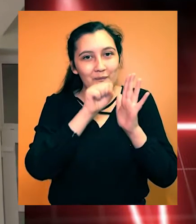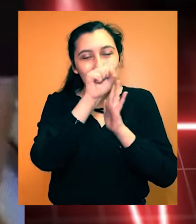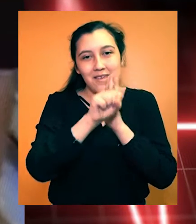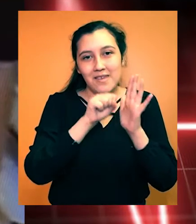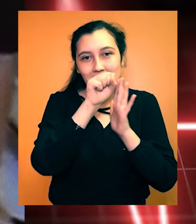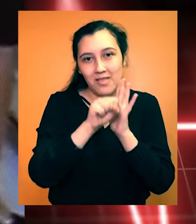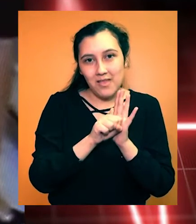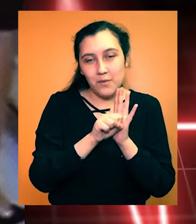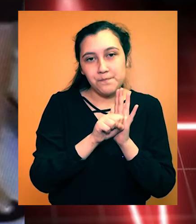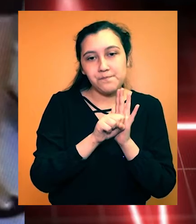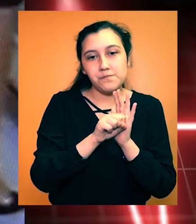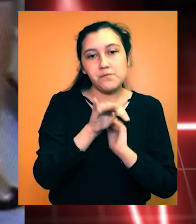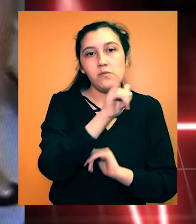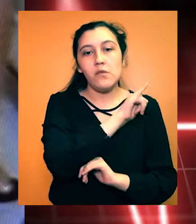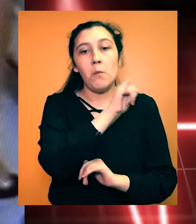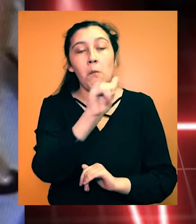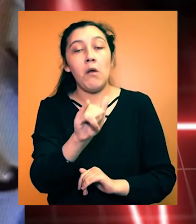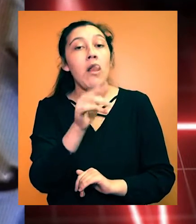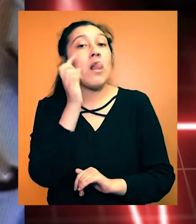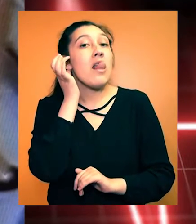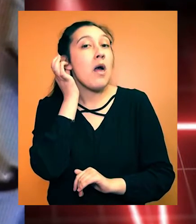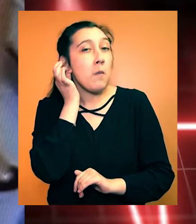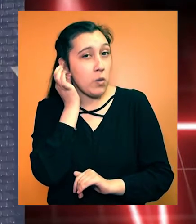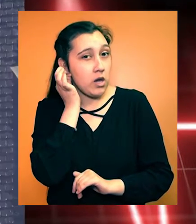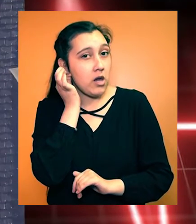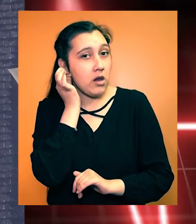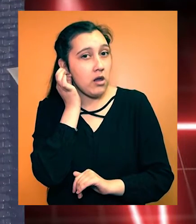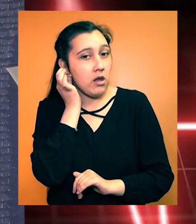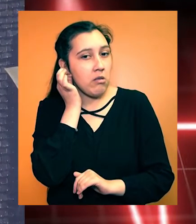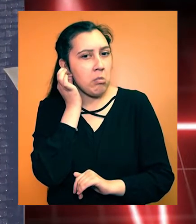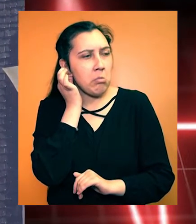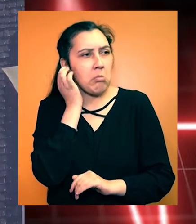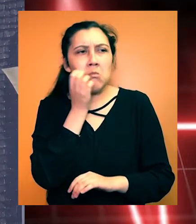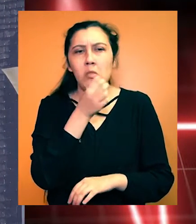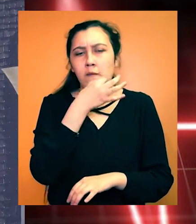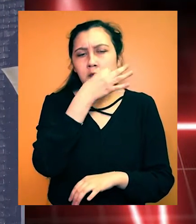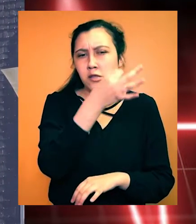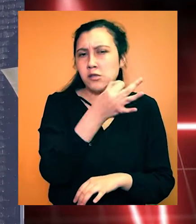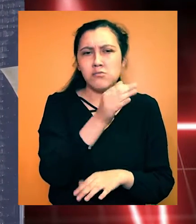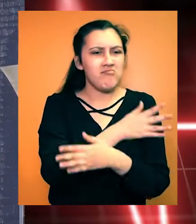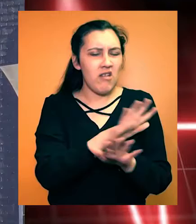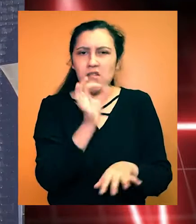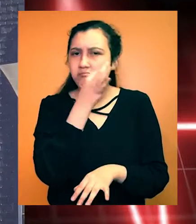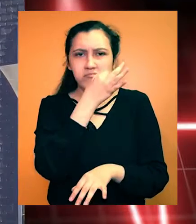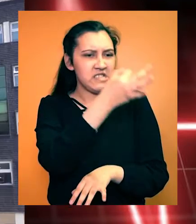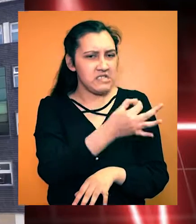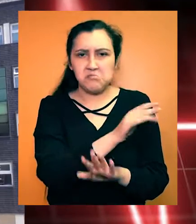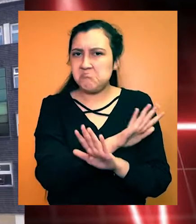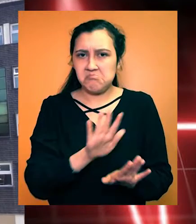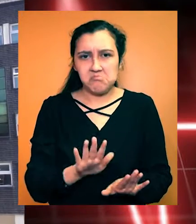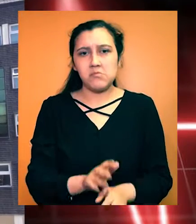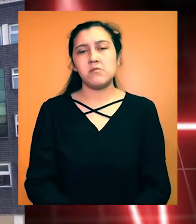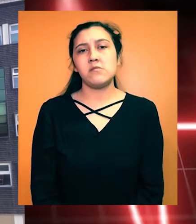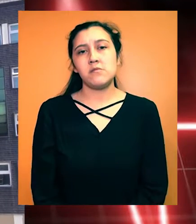mientras hasta el cierre de esta edición, la mujer víctima de este hecho no había presentado ninguna denuncia ante el Ministerio